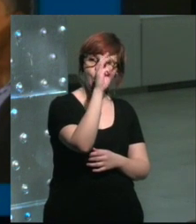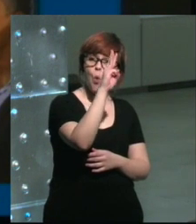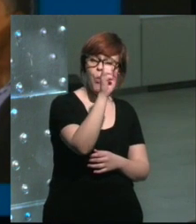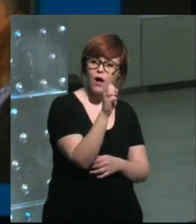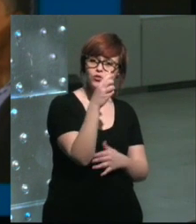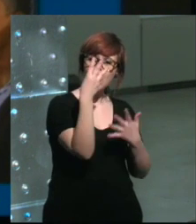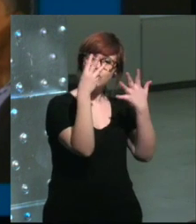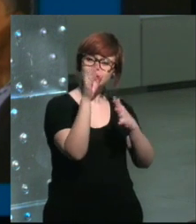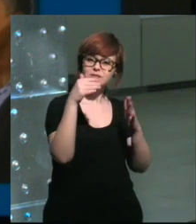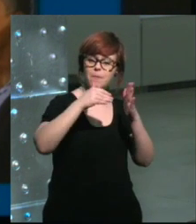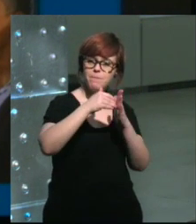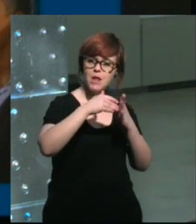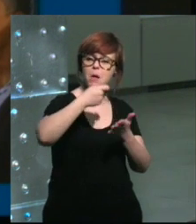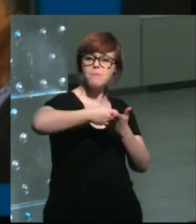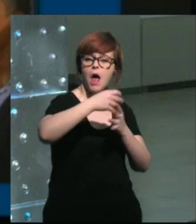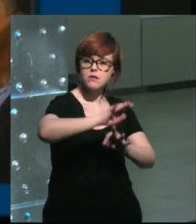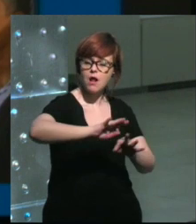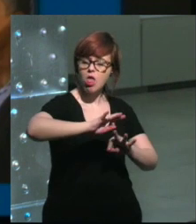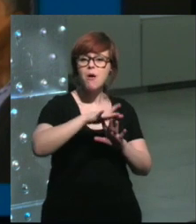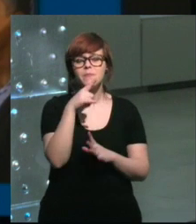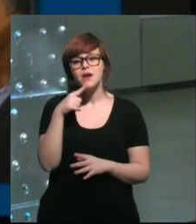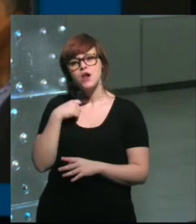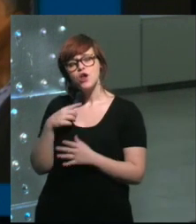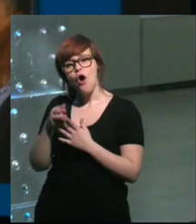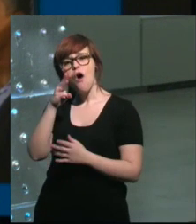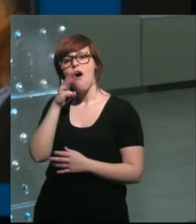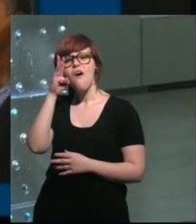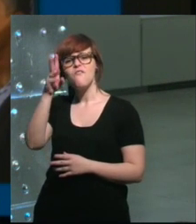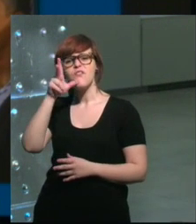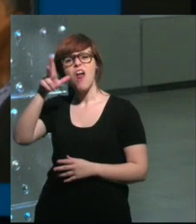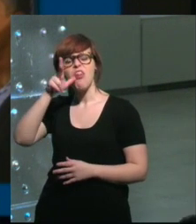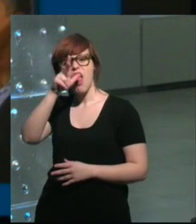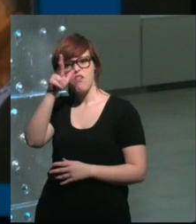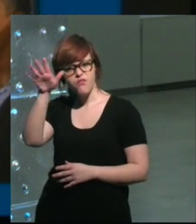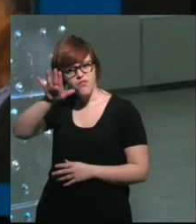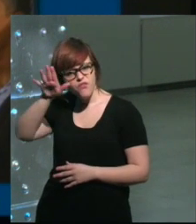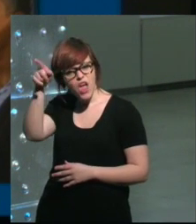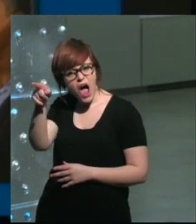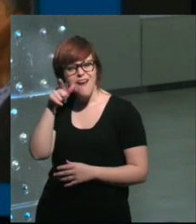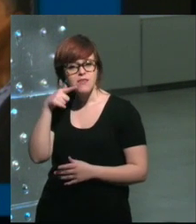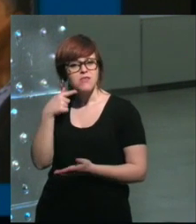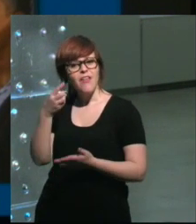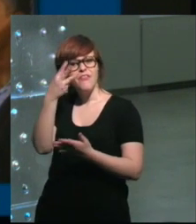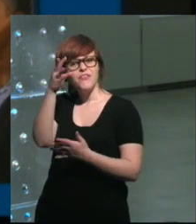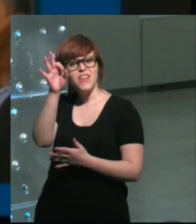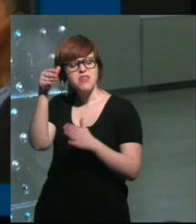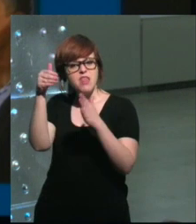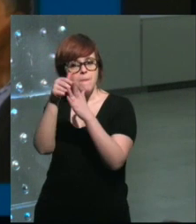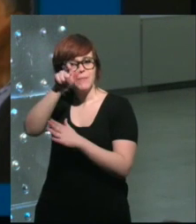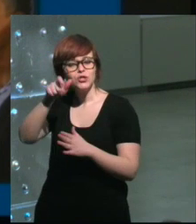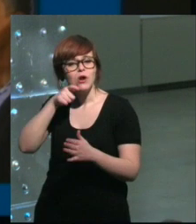casos sacamos muchísima información y muchísimo valor. Os explico rápidamente en qué consistía la idea. Pero una vez más, la